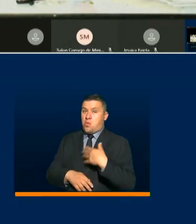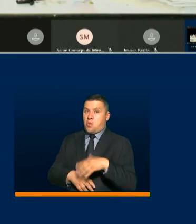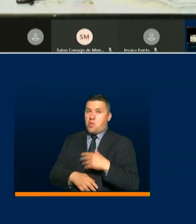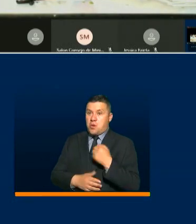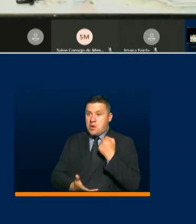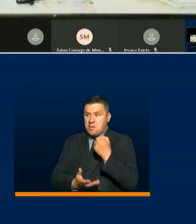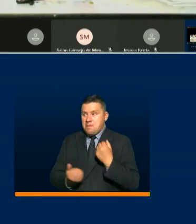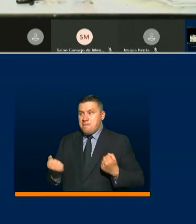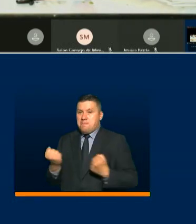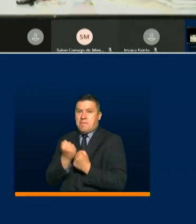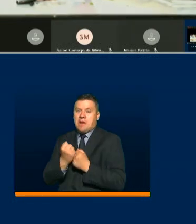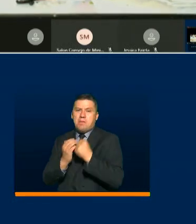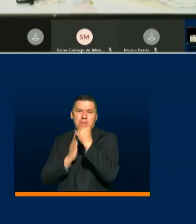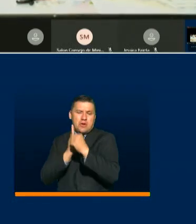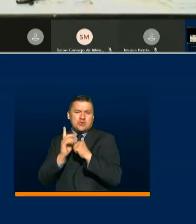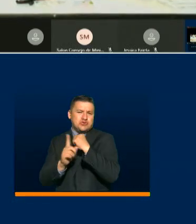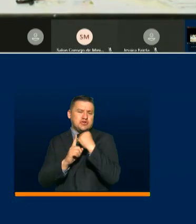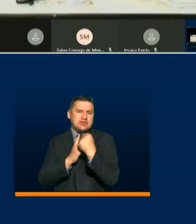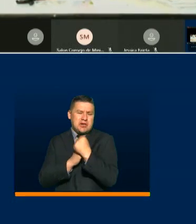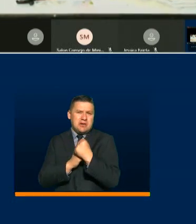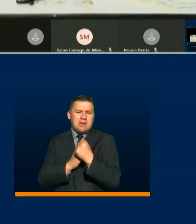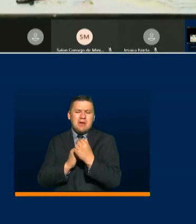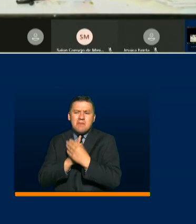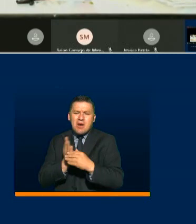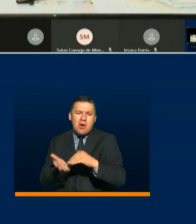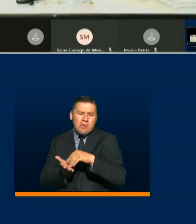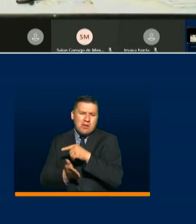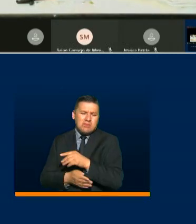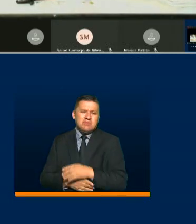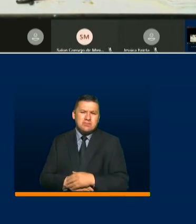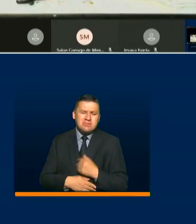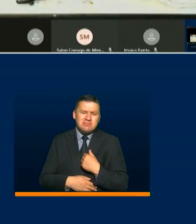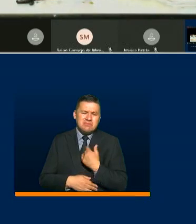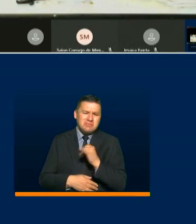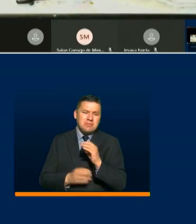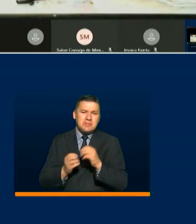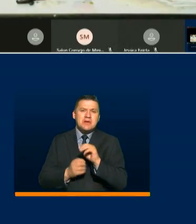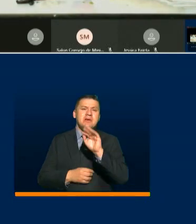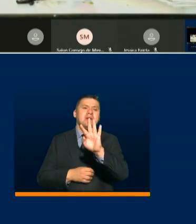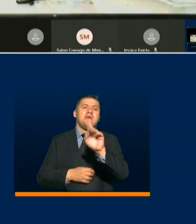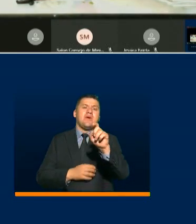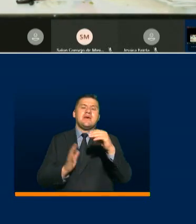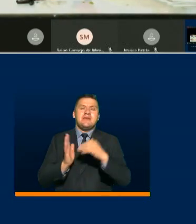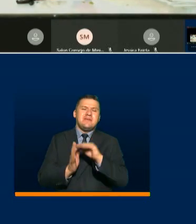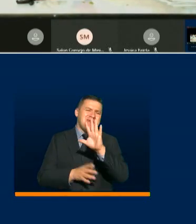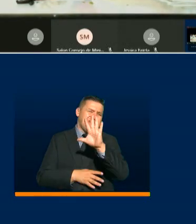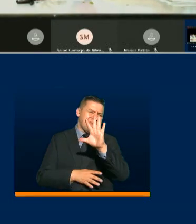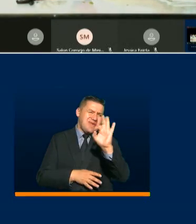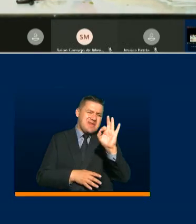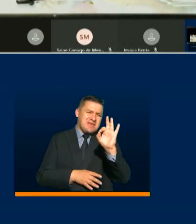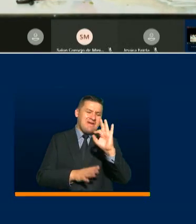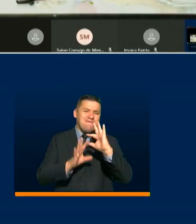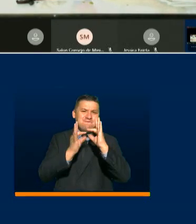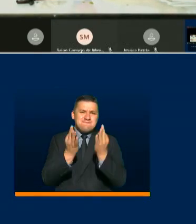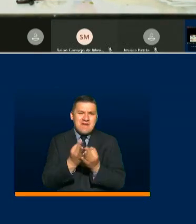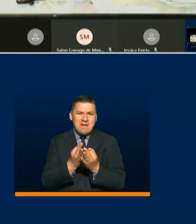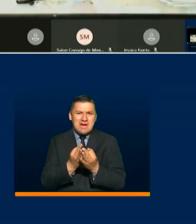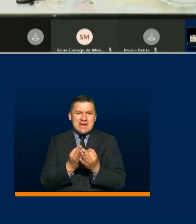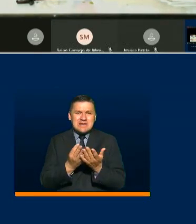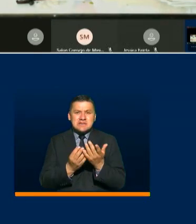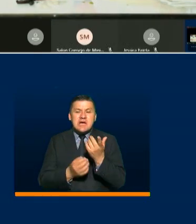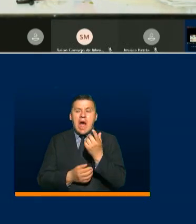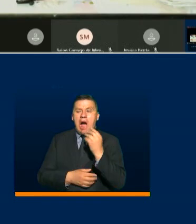línea de cobertura de los programas que llegan a la población más vulnerable. Y tenemos 46.500 familias que también